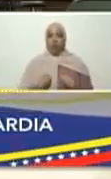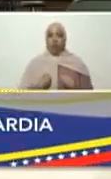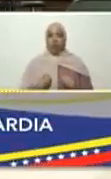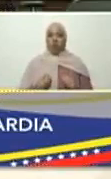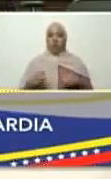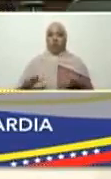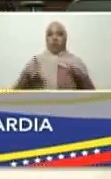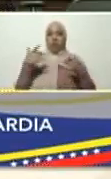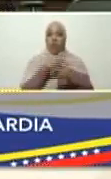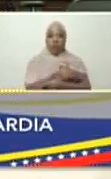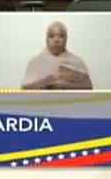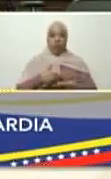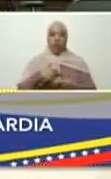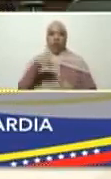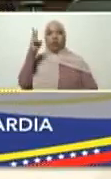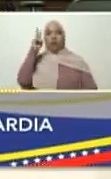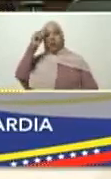Sangre, sudor y lágrimas.